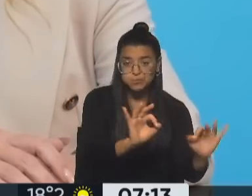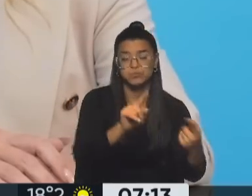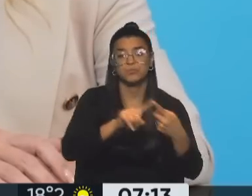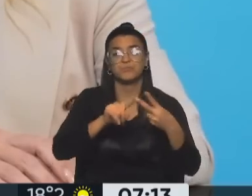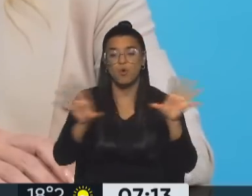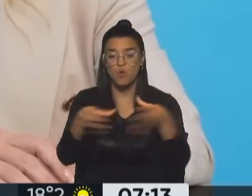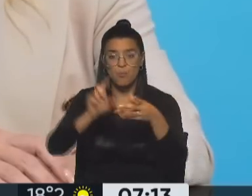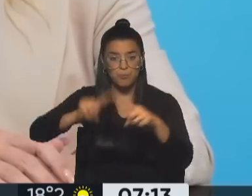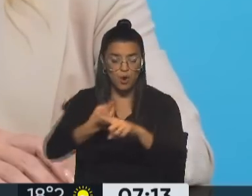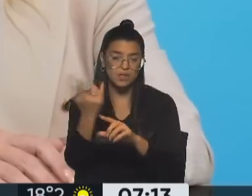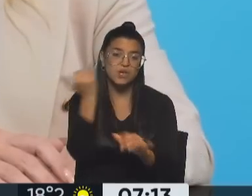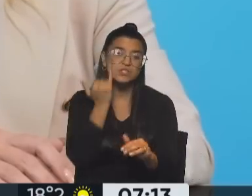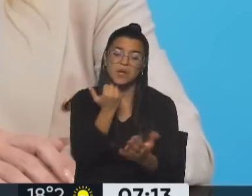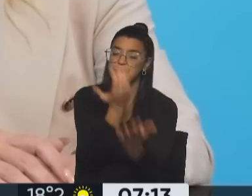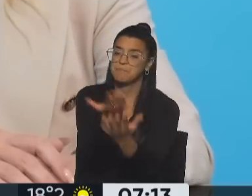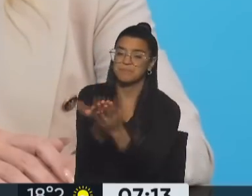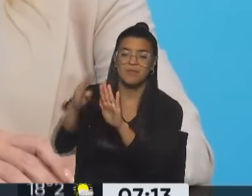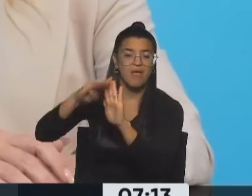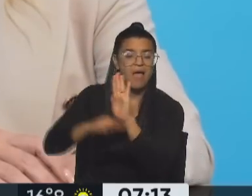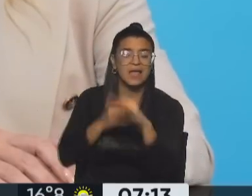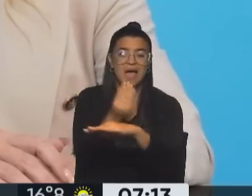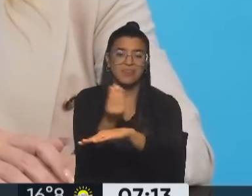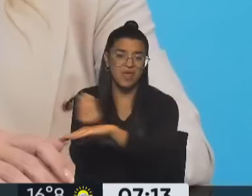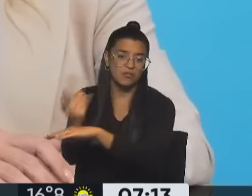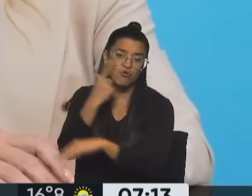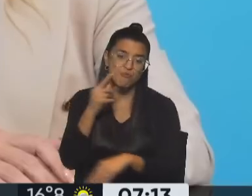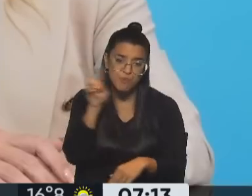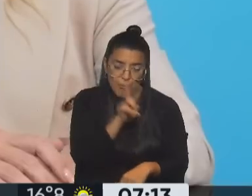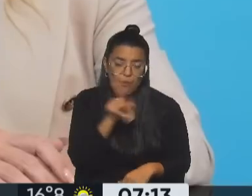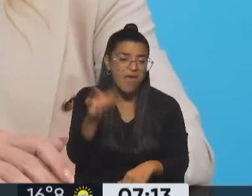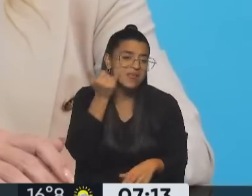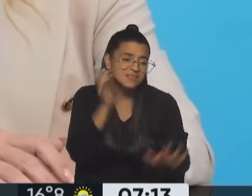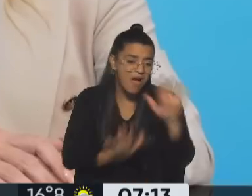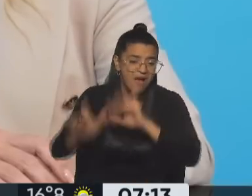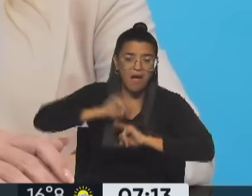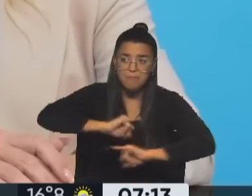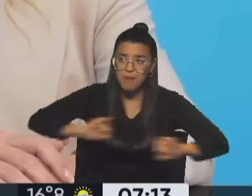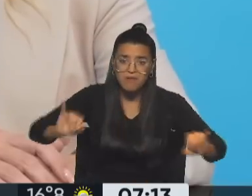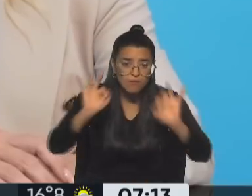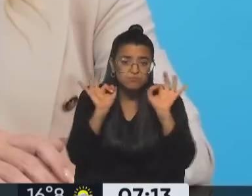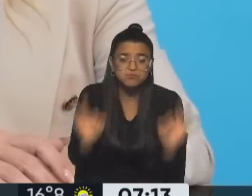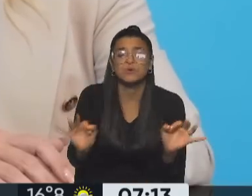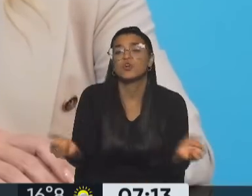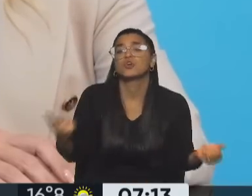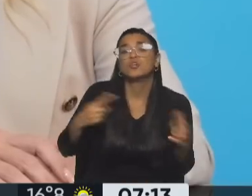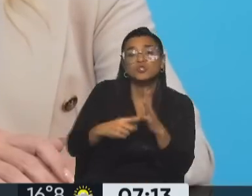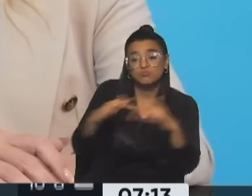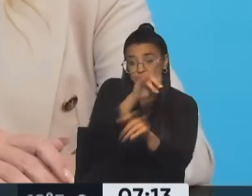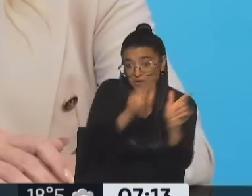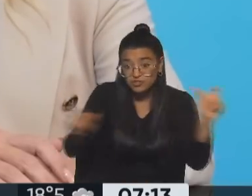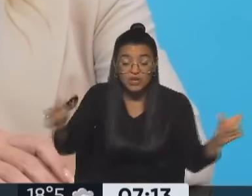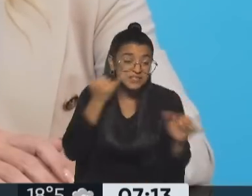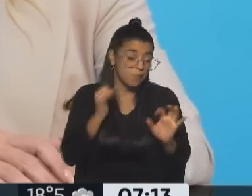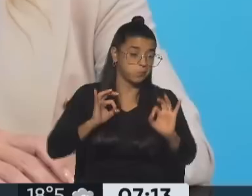fuerzas políticas que ya presentaron sus candidatos, sus candidatas, hicieron su campaña y con una ciudadanía lista